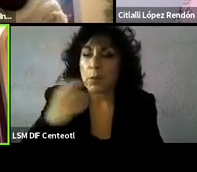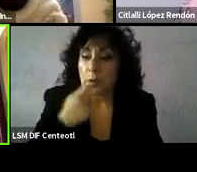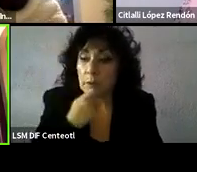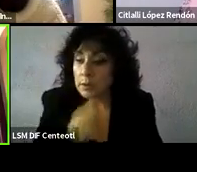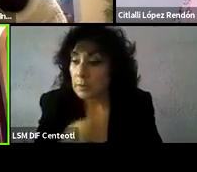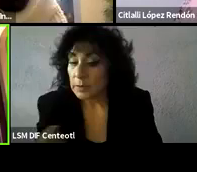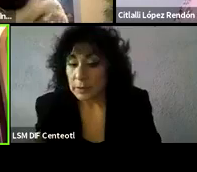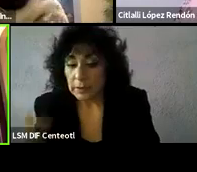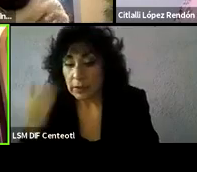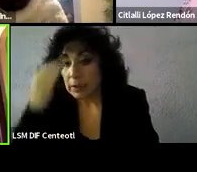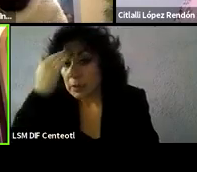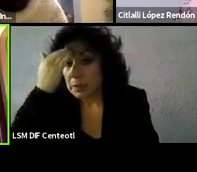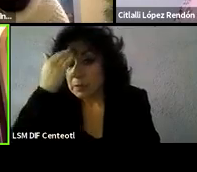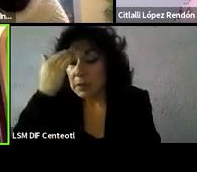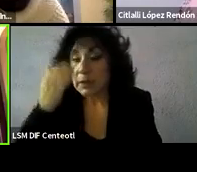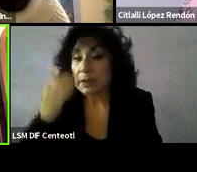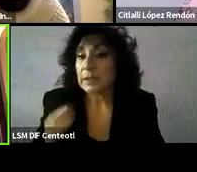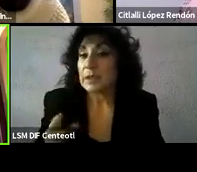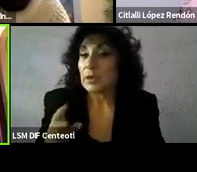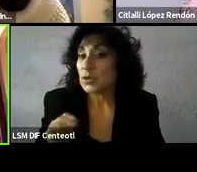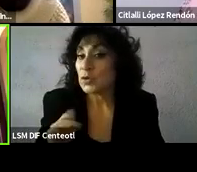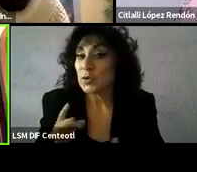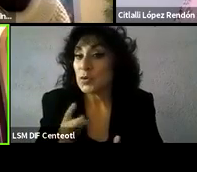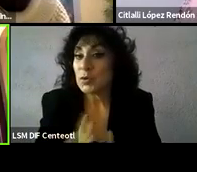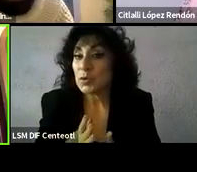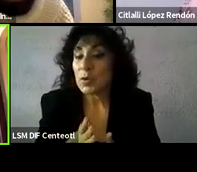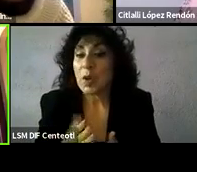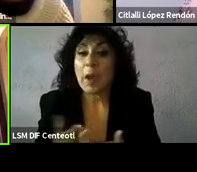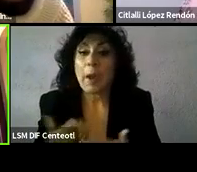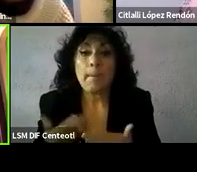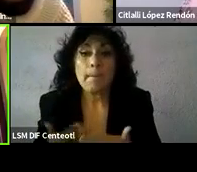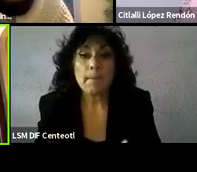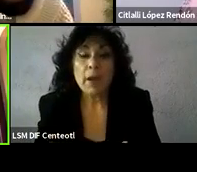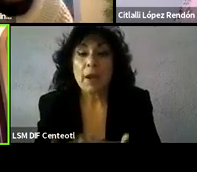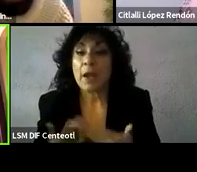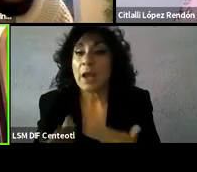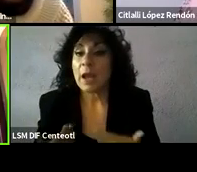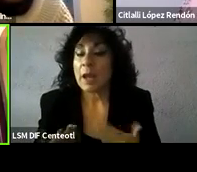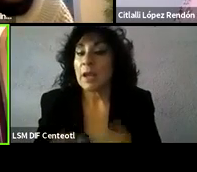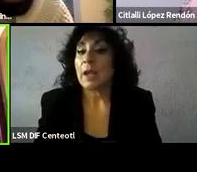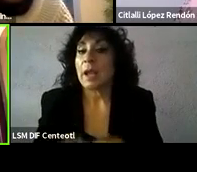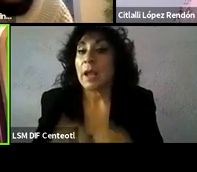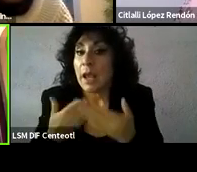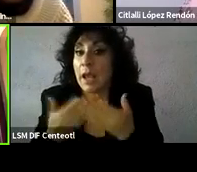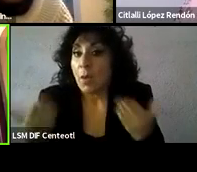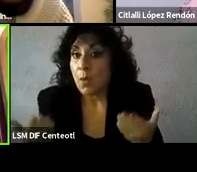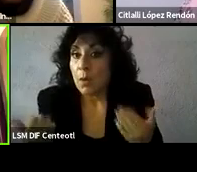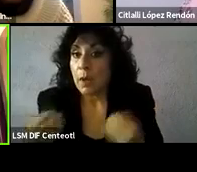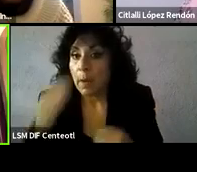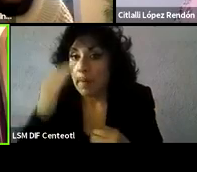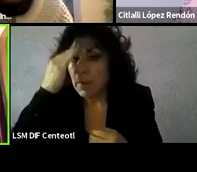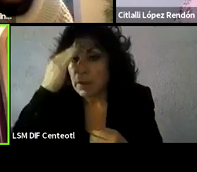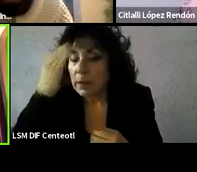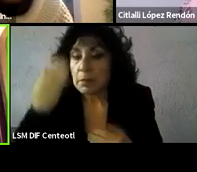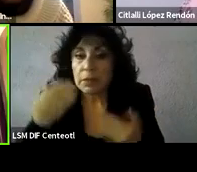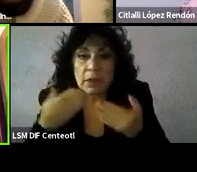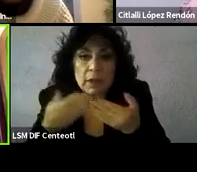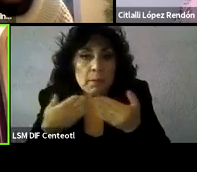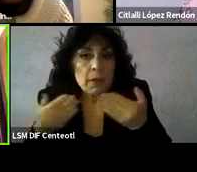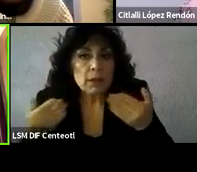están dentro de la educación básica, sino que pensemos ahora como ciudadanos, desde este momento,